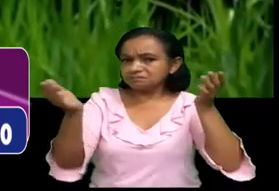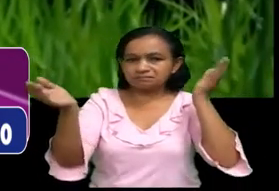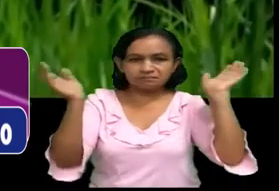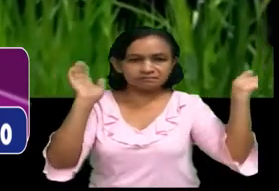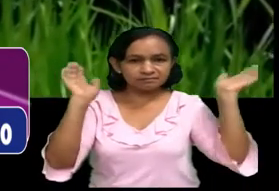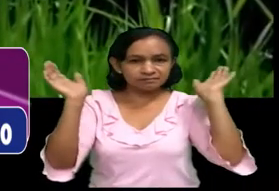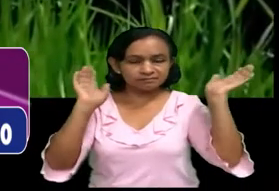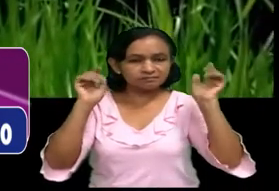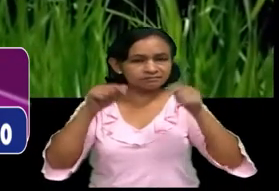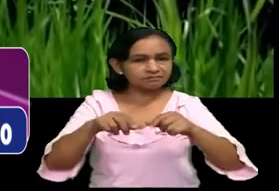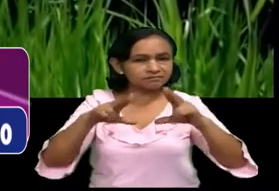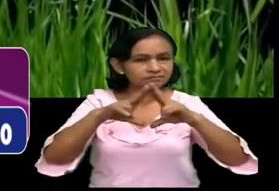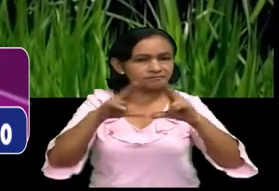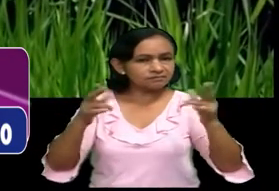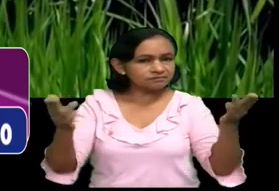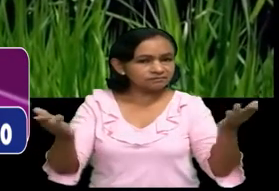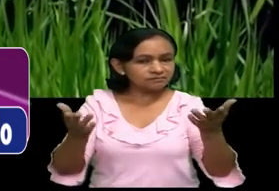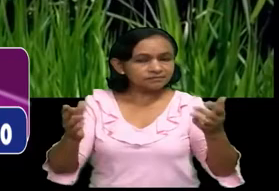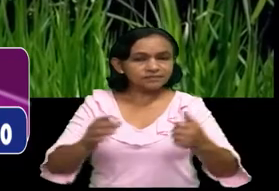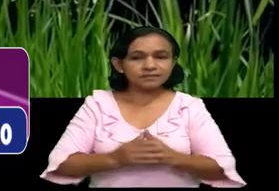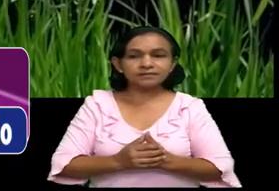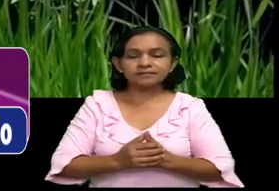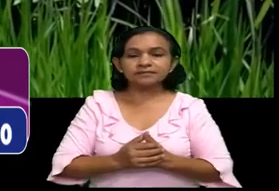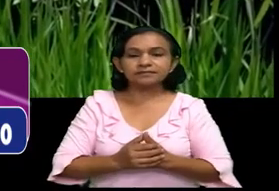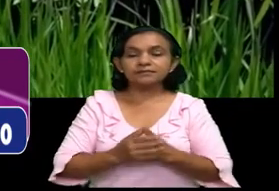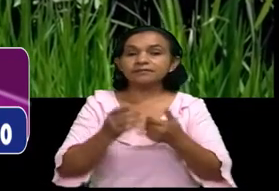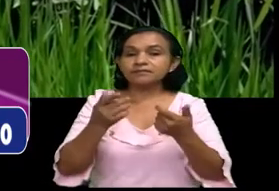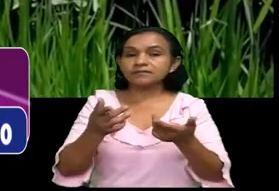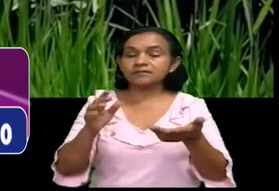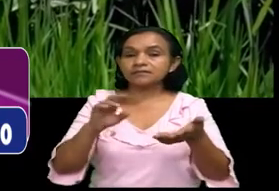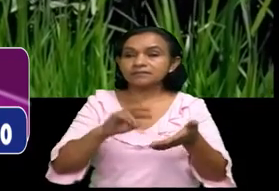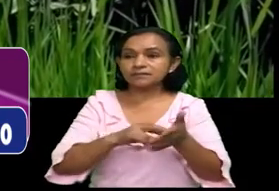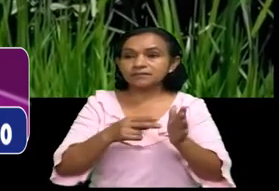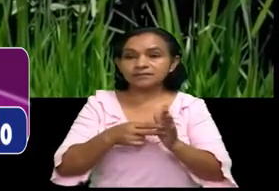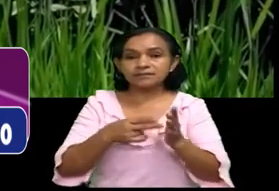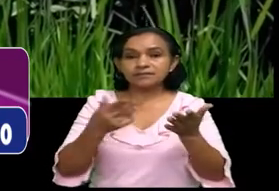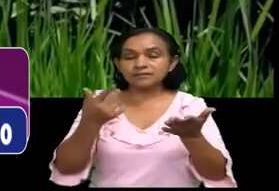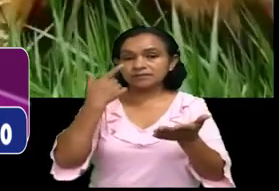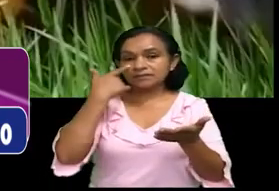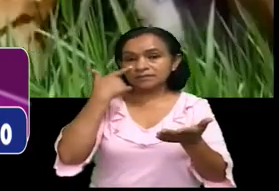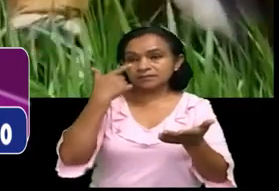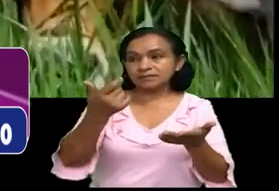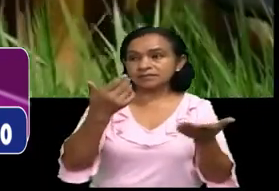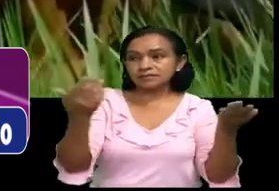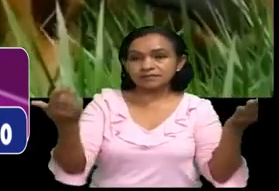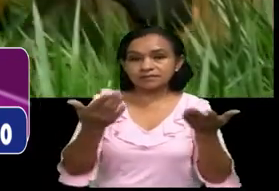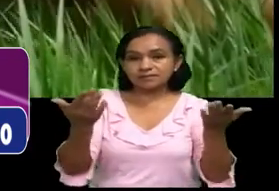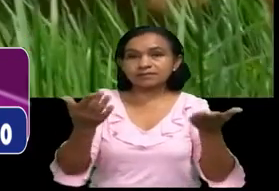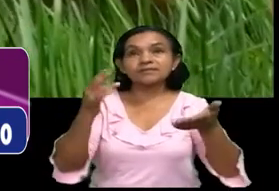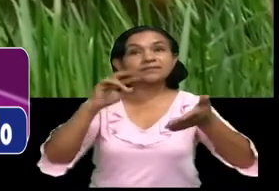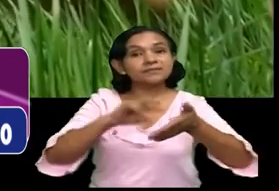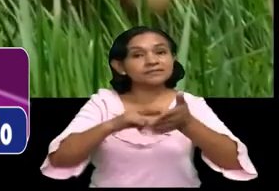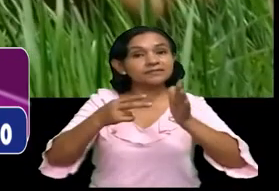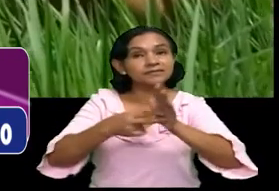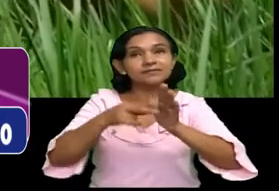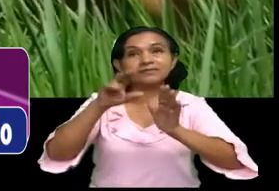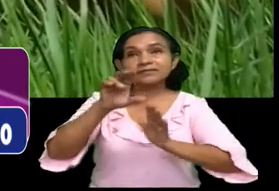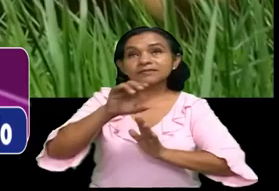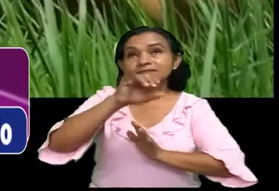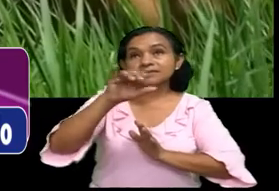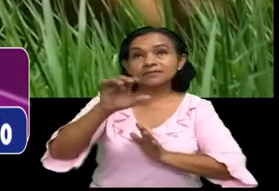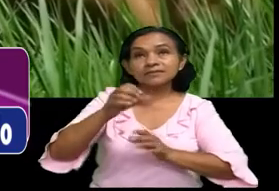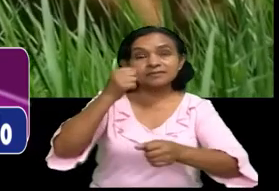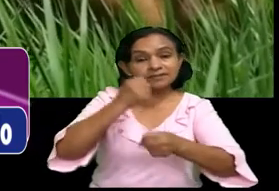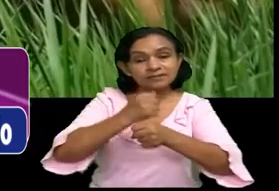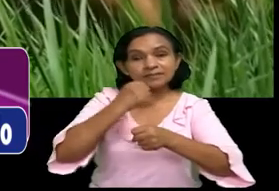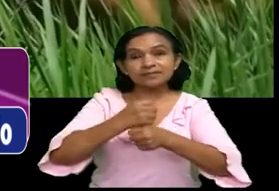interno de tener alguna fijación de precios. Dentro de esa dinámica, diputado, conocer un poquito también lo que implican los ejes de trabajo a